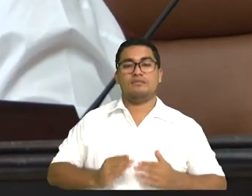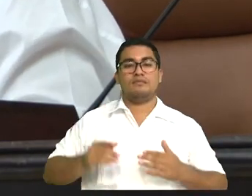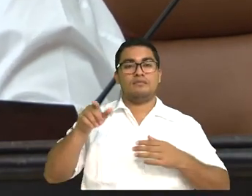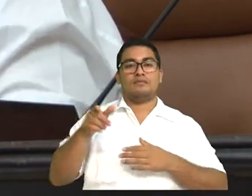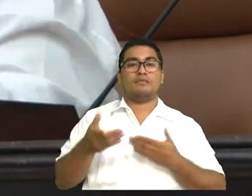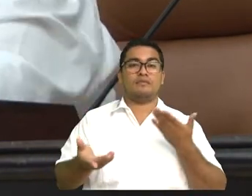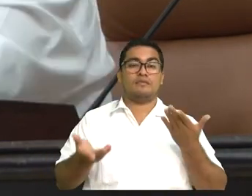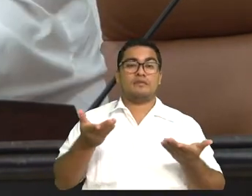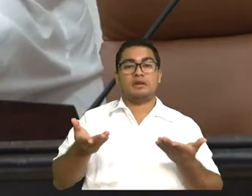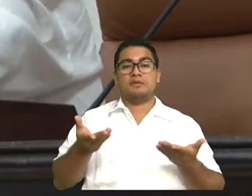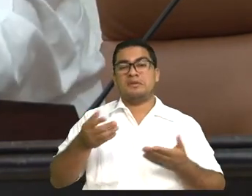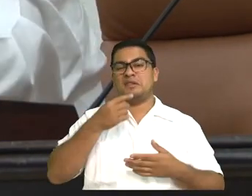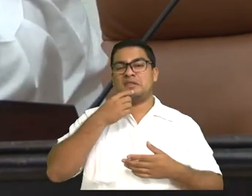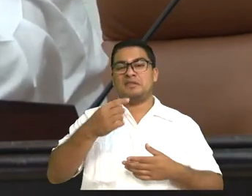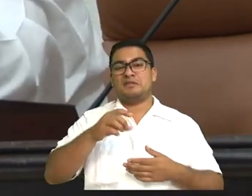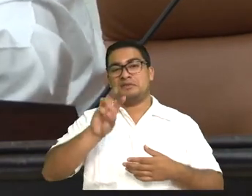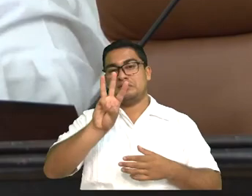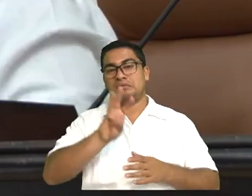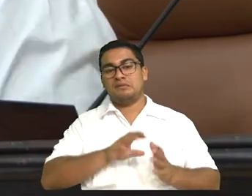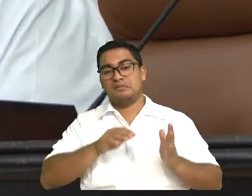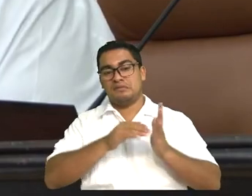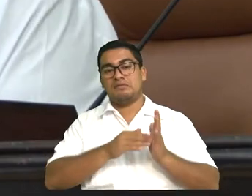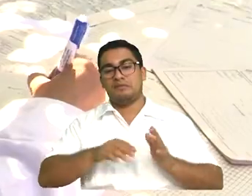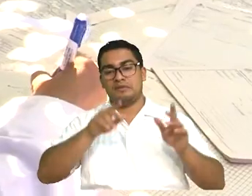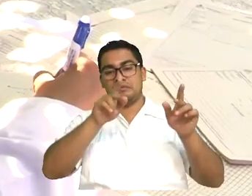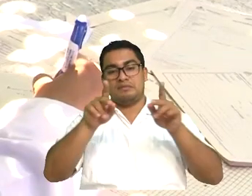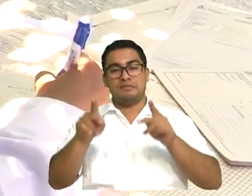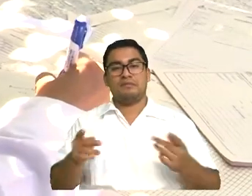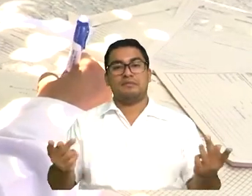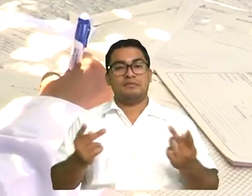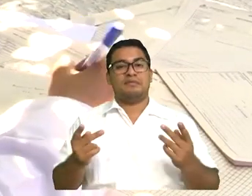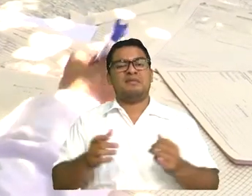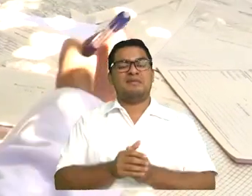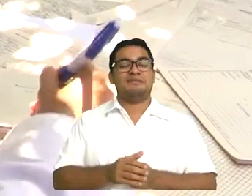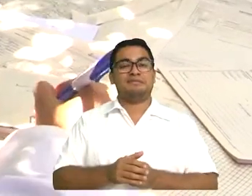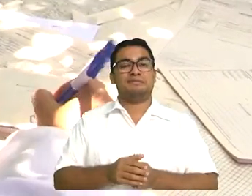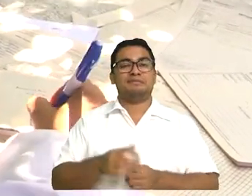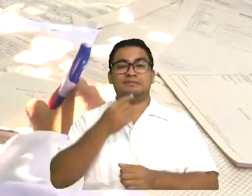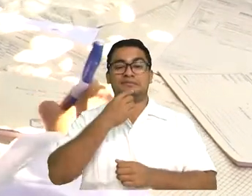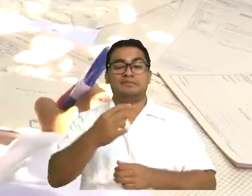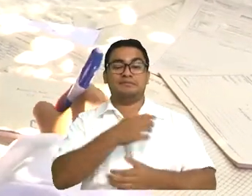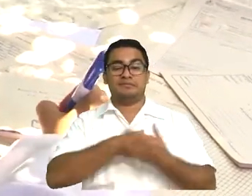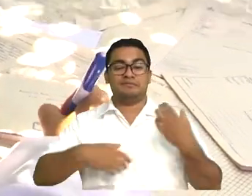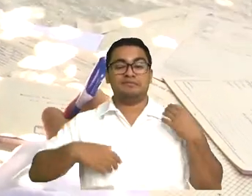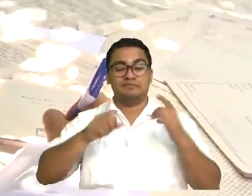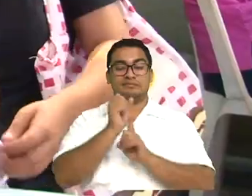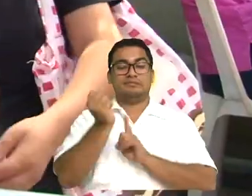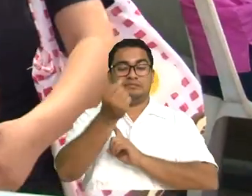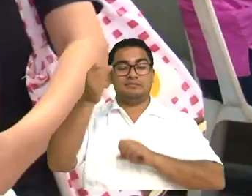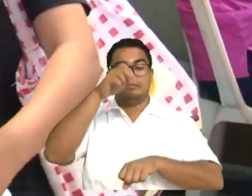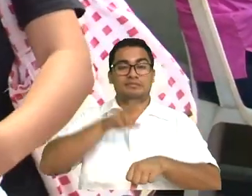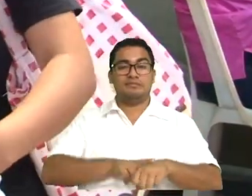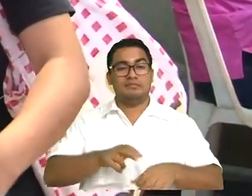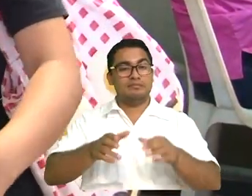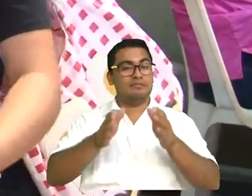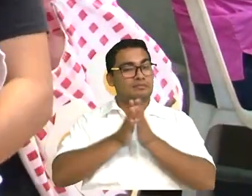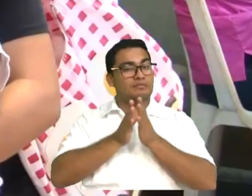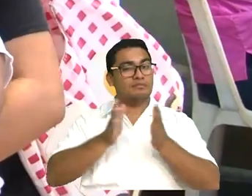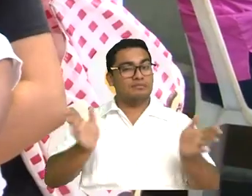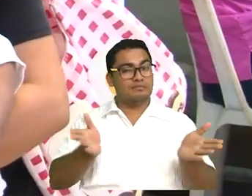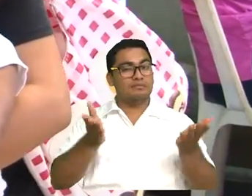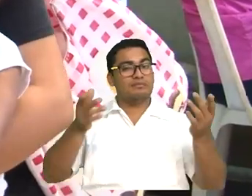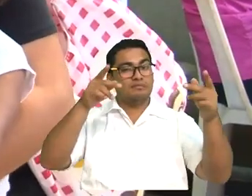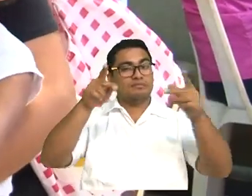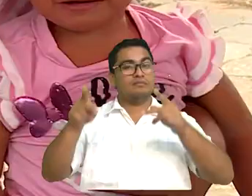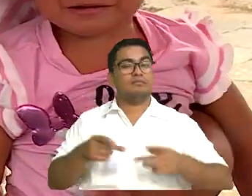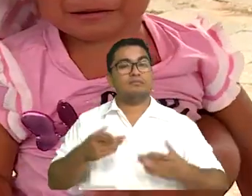un promedio de 3.000 habitantes. Al respecto, el titular de la Asamblea Nacional instó a nuestro pueblo a no caer